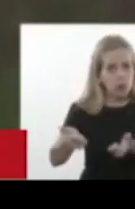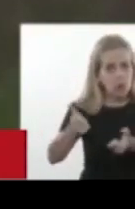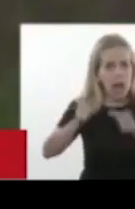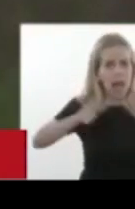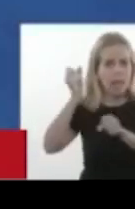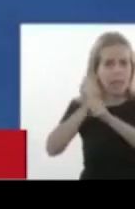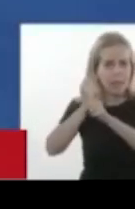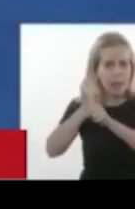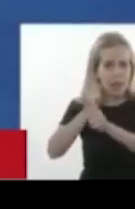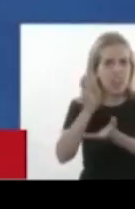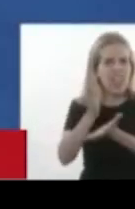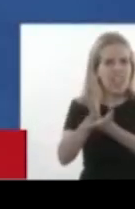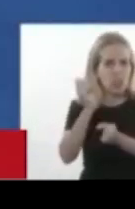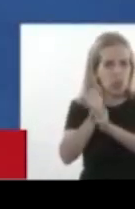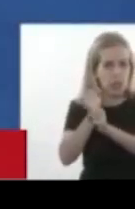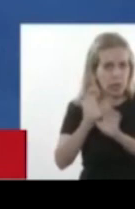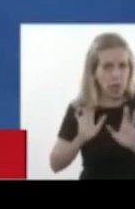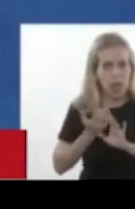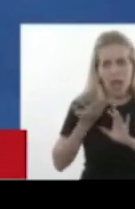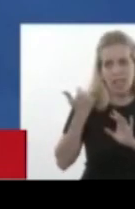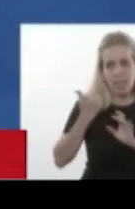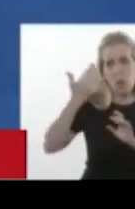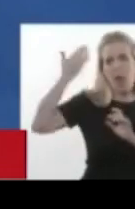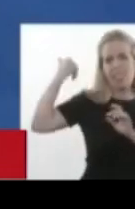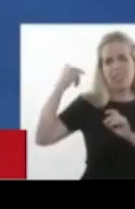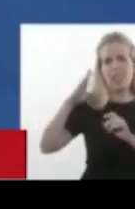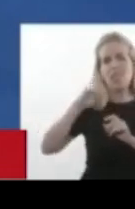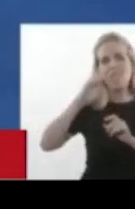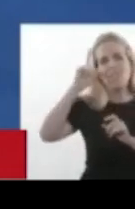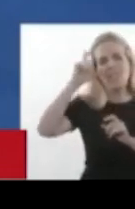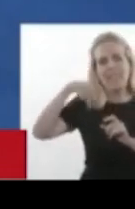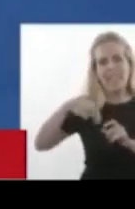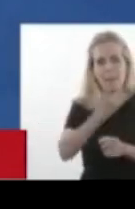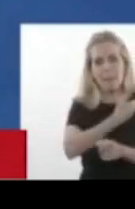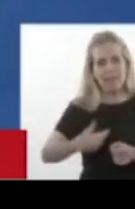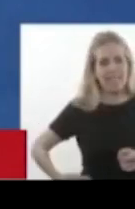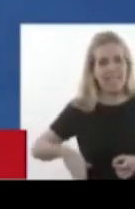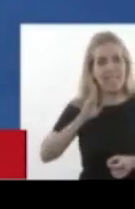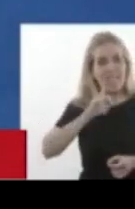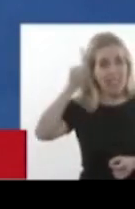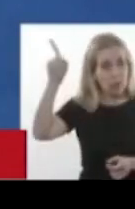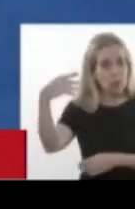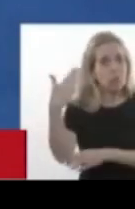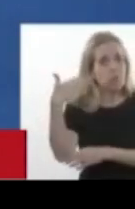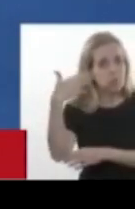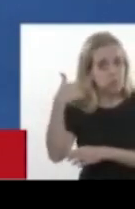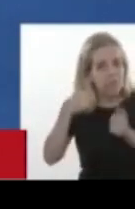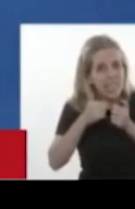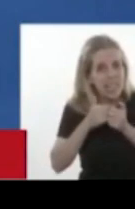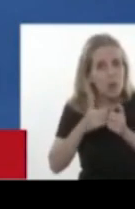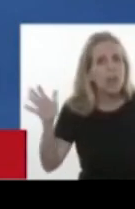Y ayer también, o antes de ayer, no me acuerdo cuándo fue que habló Biden, en su discurso de inauguración, discurso